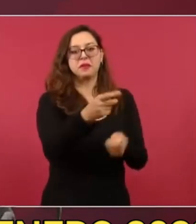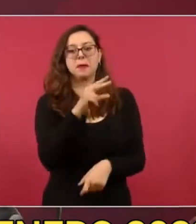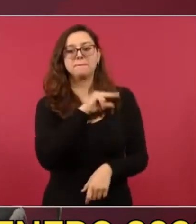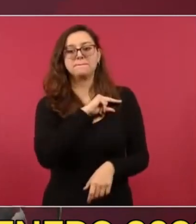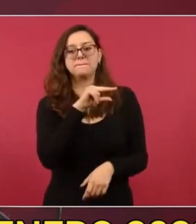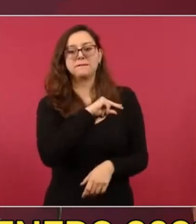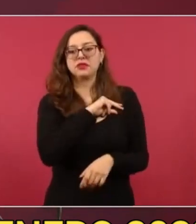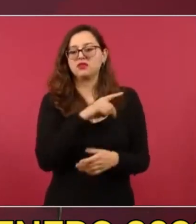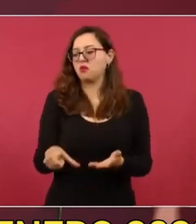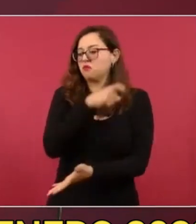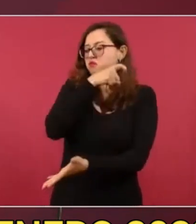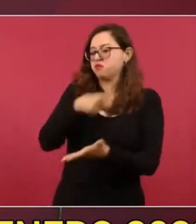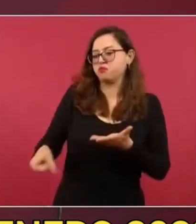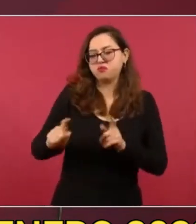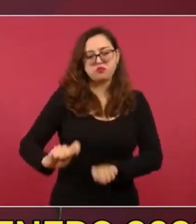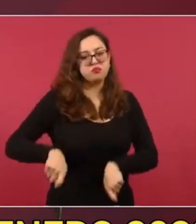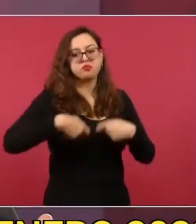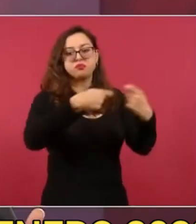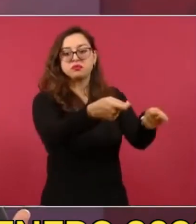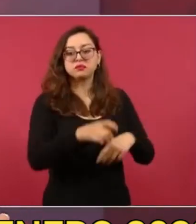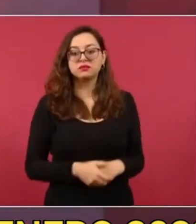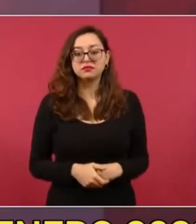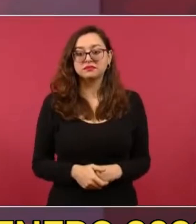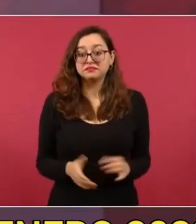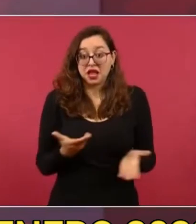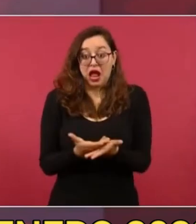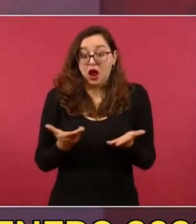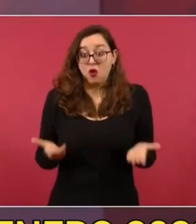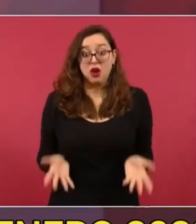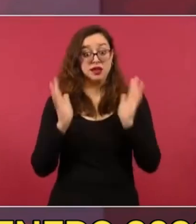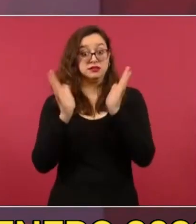esos motines, porque